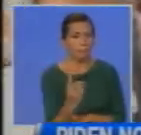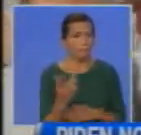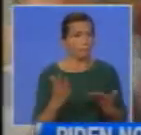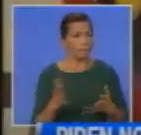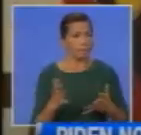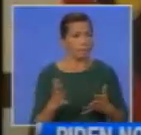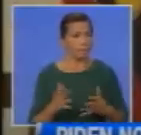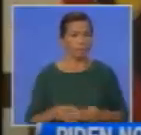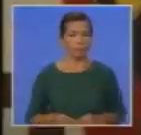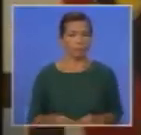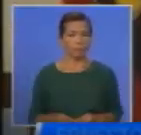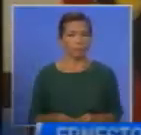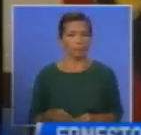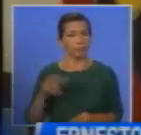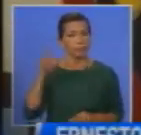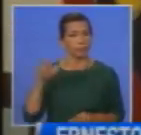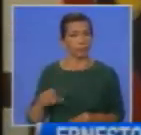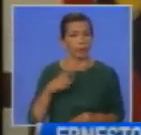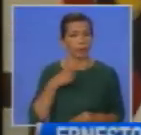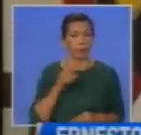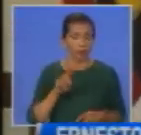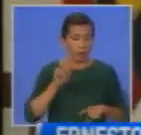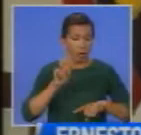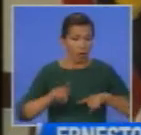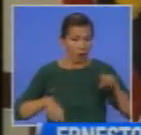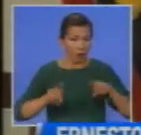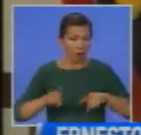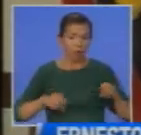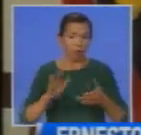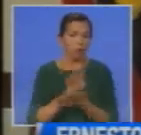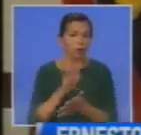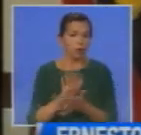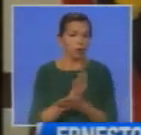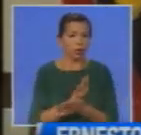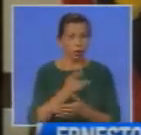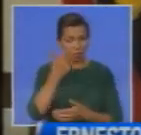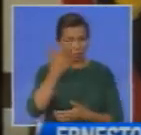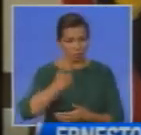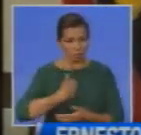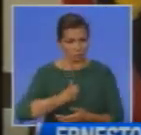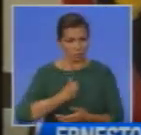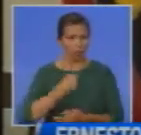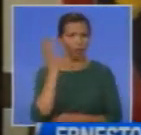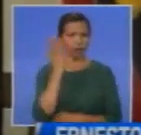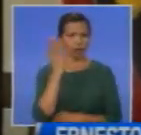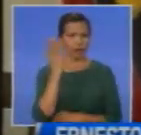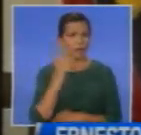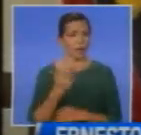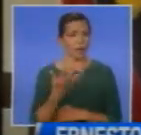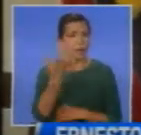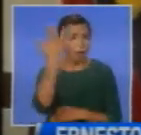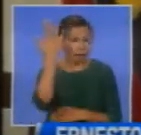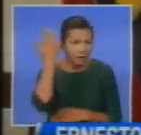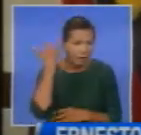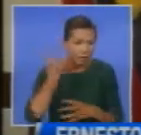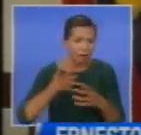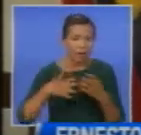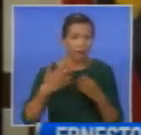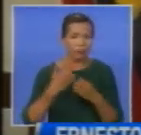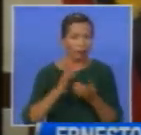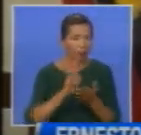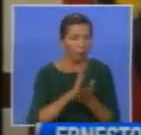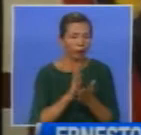incluso donde los maestros están multiplicándose para trabajar como hace 20 años que trabajamos como